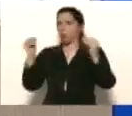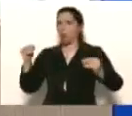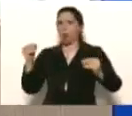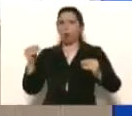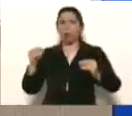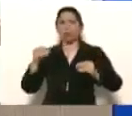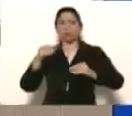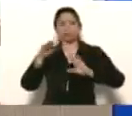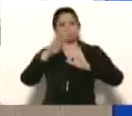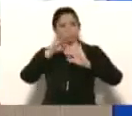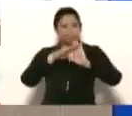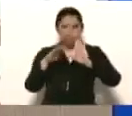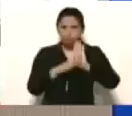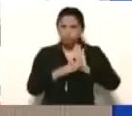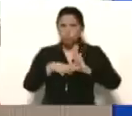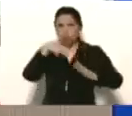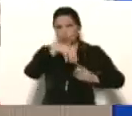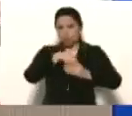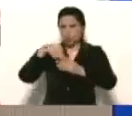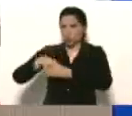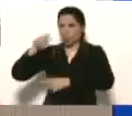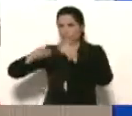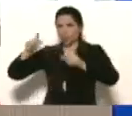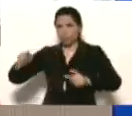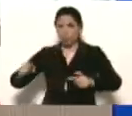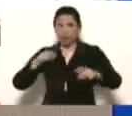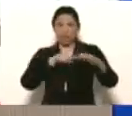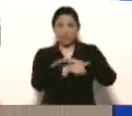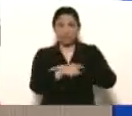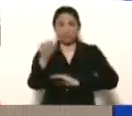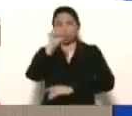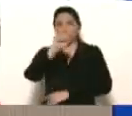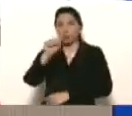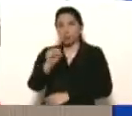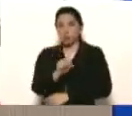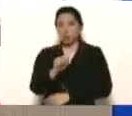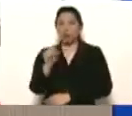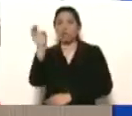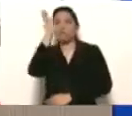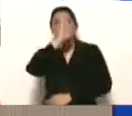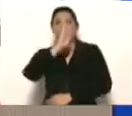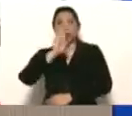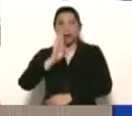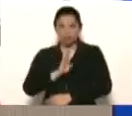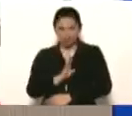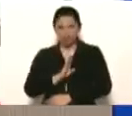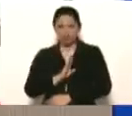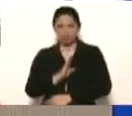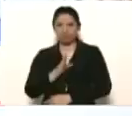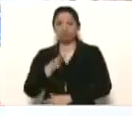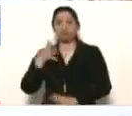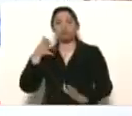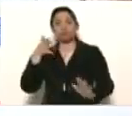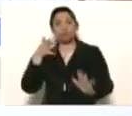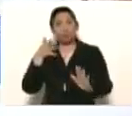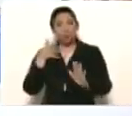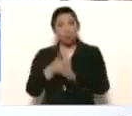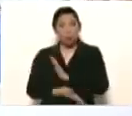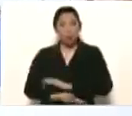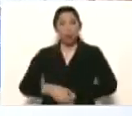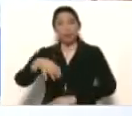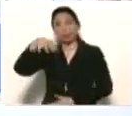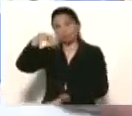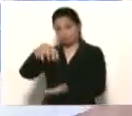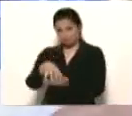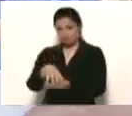protocolos de cuarentena a las personas que ingresen por el sur por brasil en cuanto al estado de procedencia del caso ya